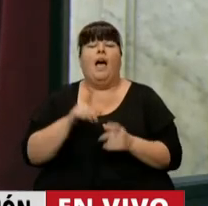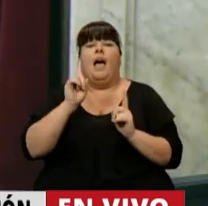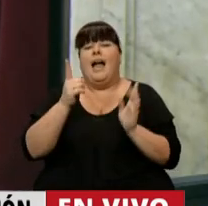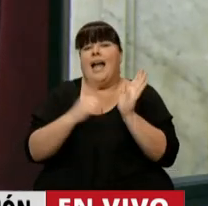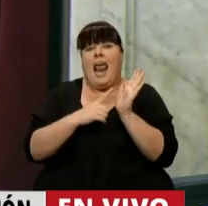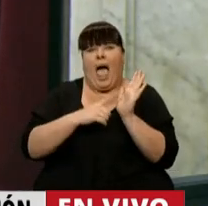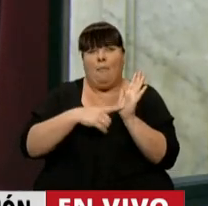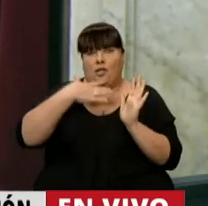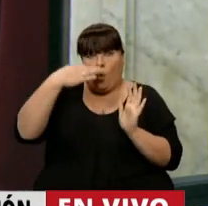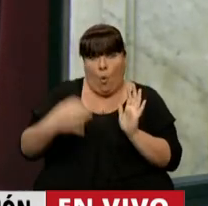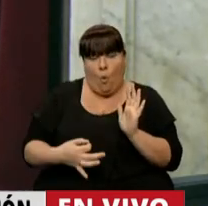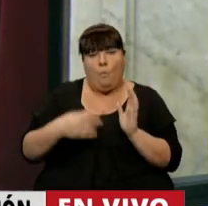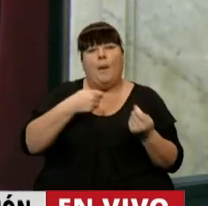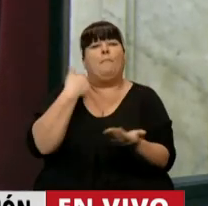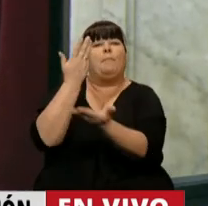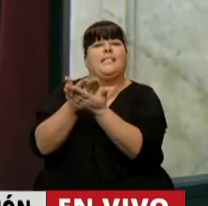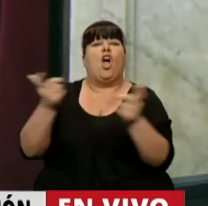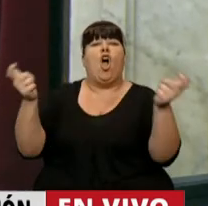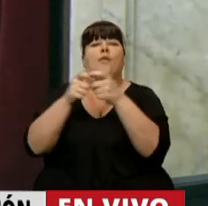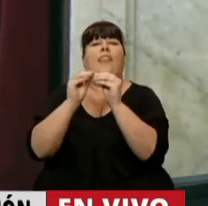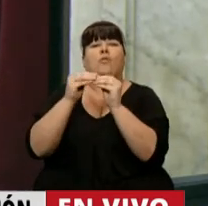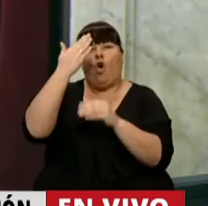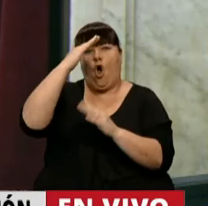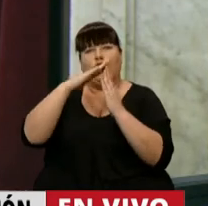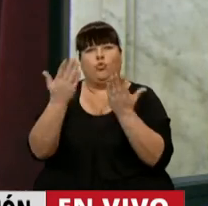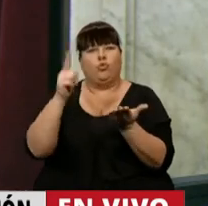Gracias. Reglamentariamente, se girará a la Comisión de Asuntos